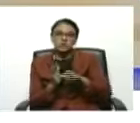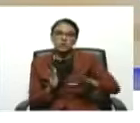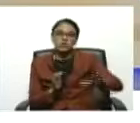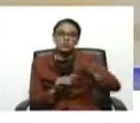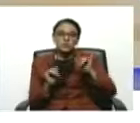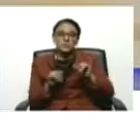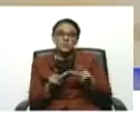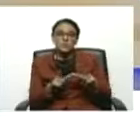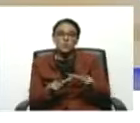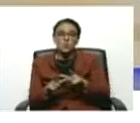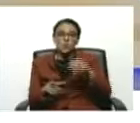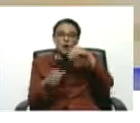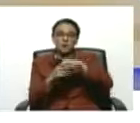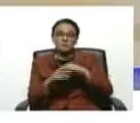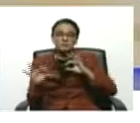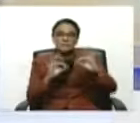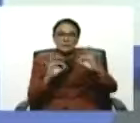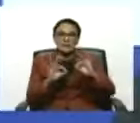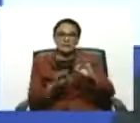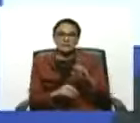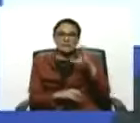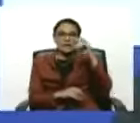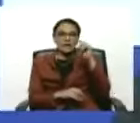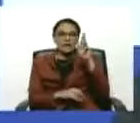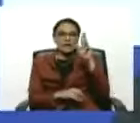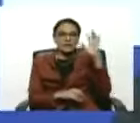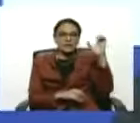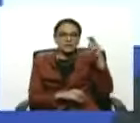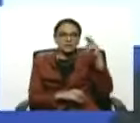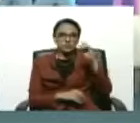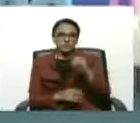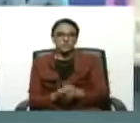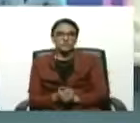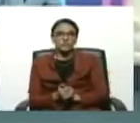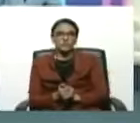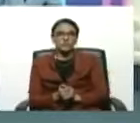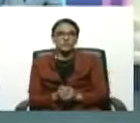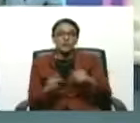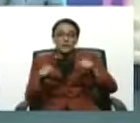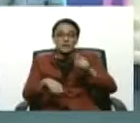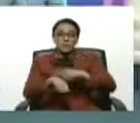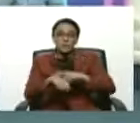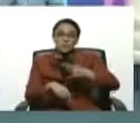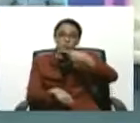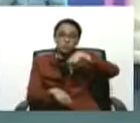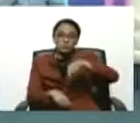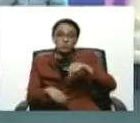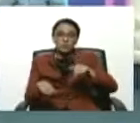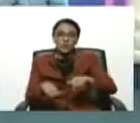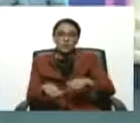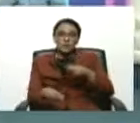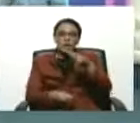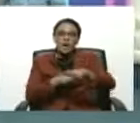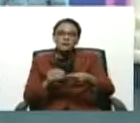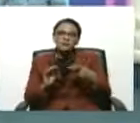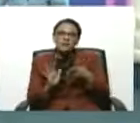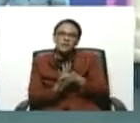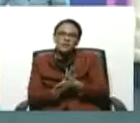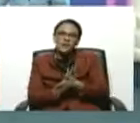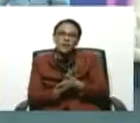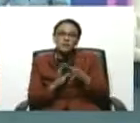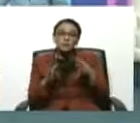Félix Rivas en el teatro Teresa carreña invitarme hoy a ser parte de este